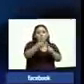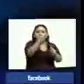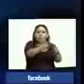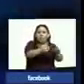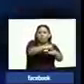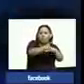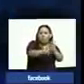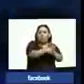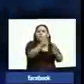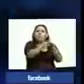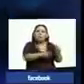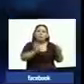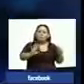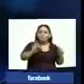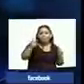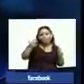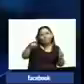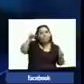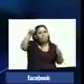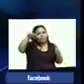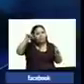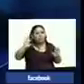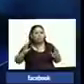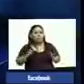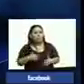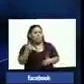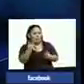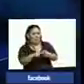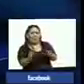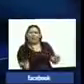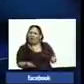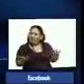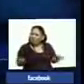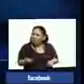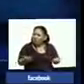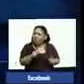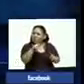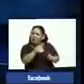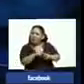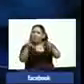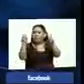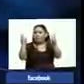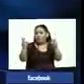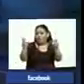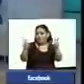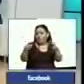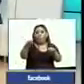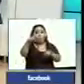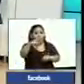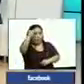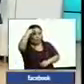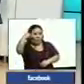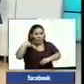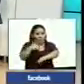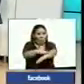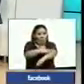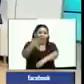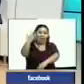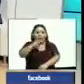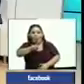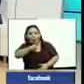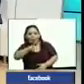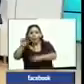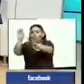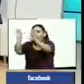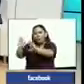asegura que aún está analizando el tema pero que fue lo que ocurrió realmente en este tipo de situaciones hoy Sandra Martínez estuvo en una